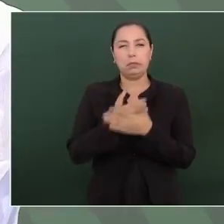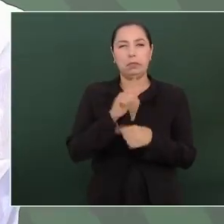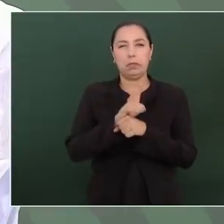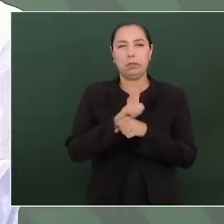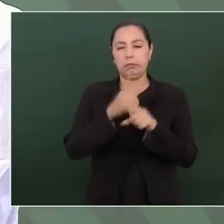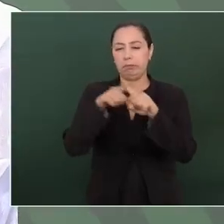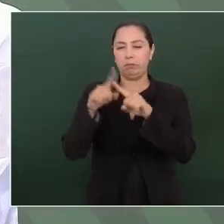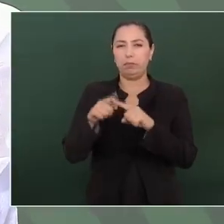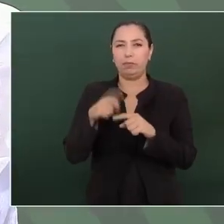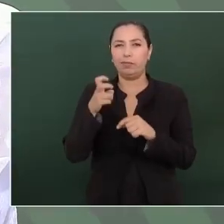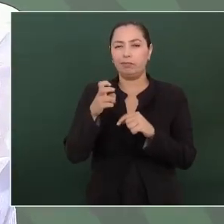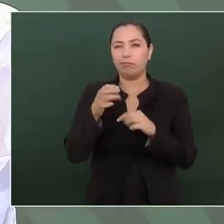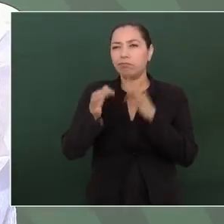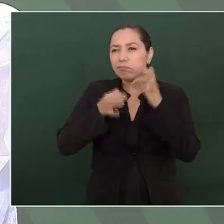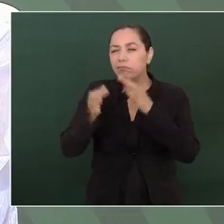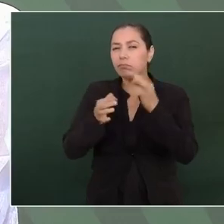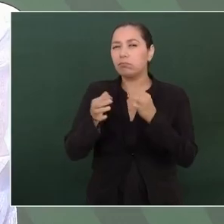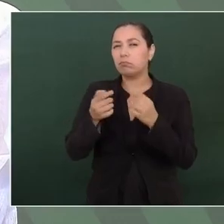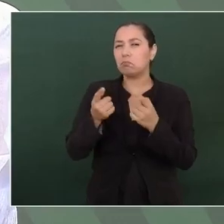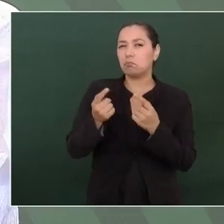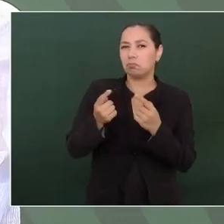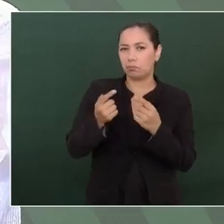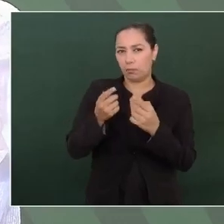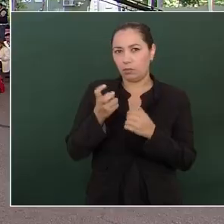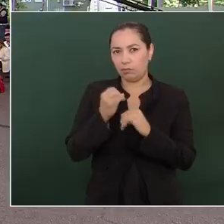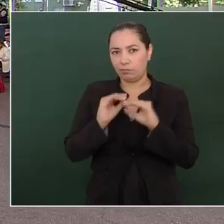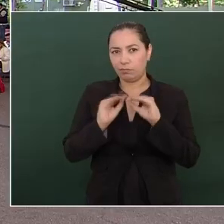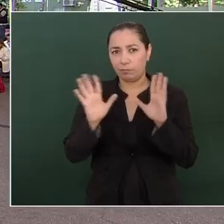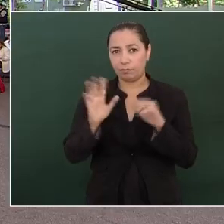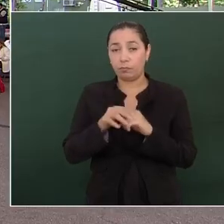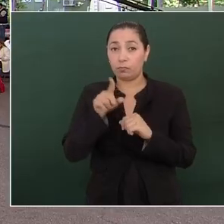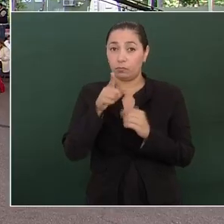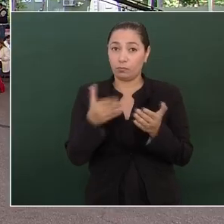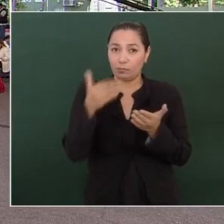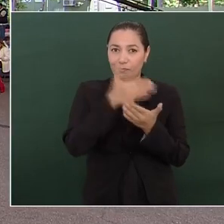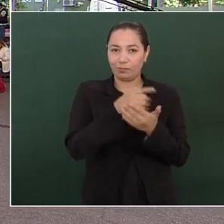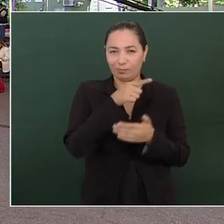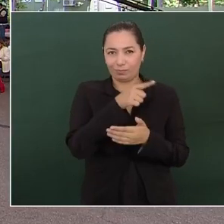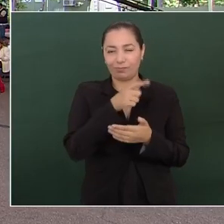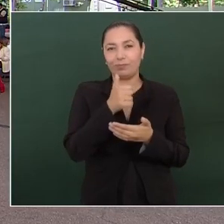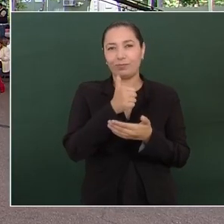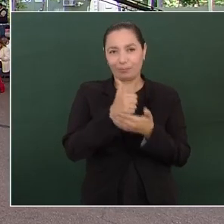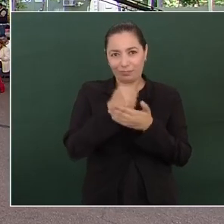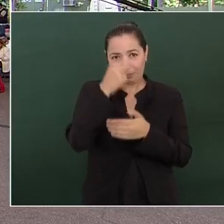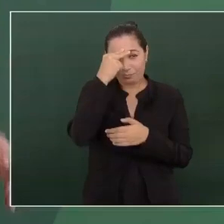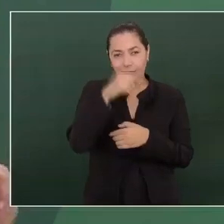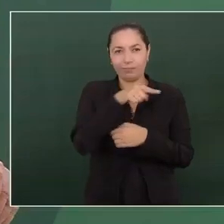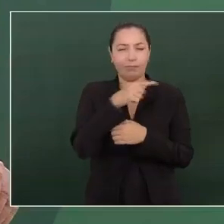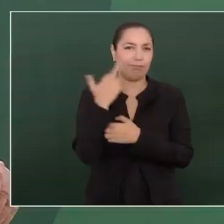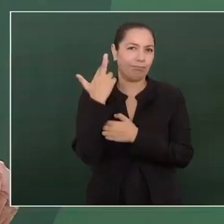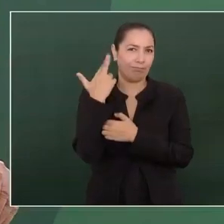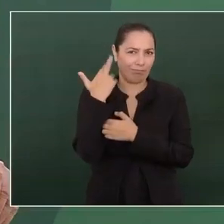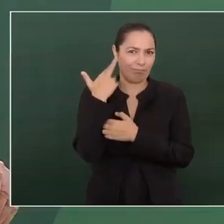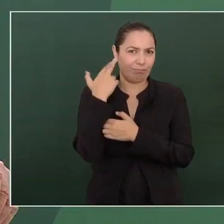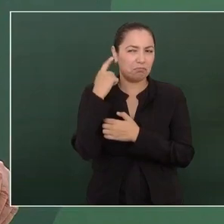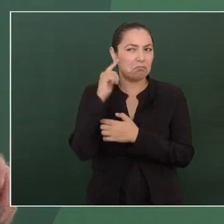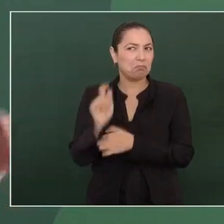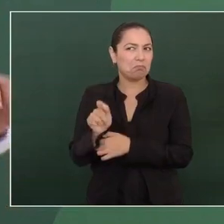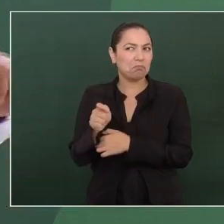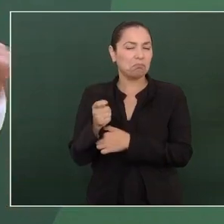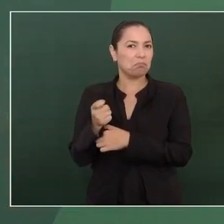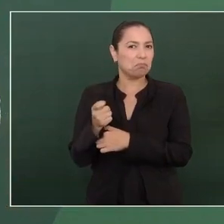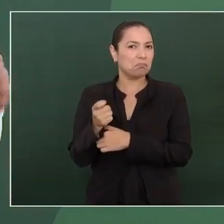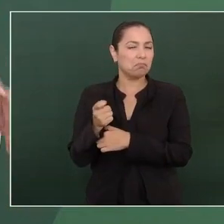casi no informan. Ustedes van a la Ciudad de México y ponen la radio